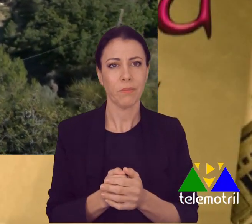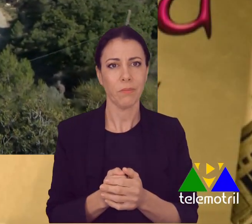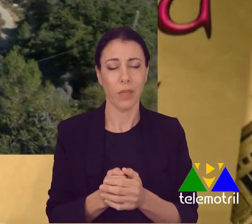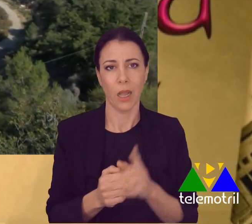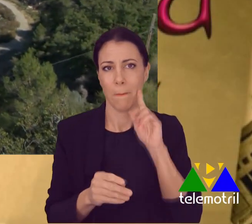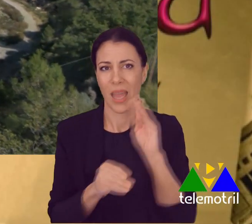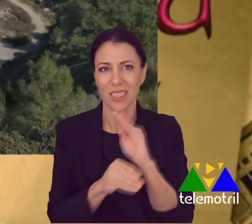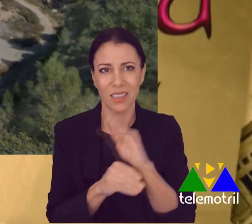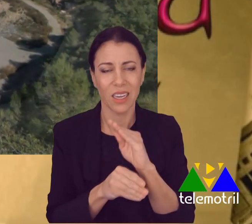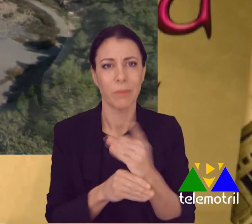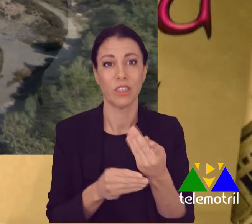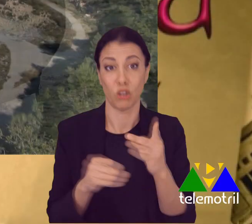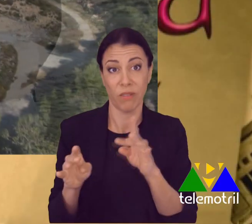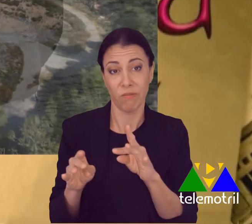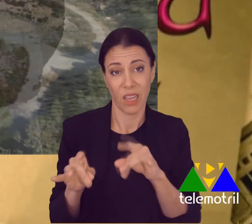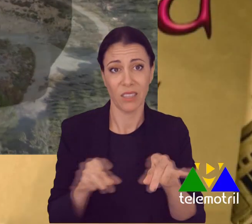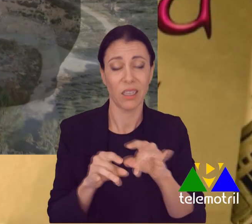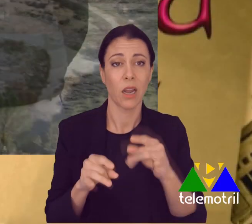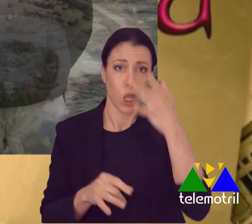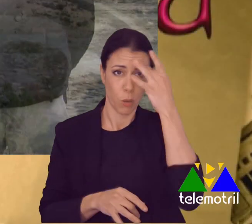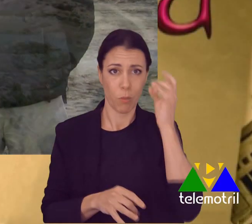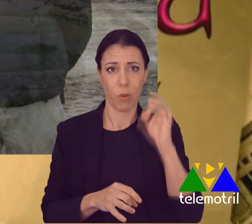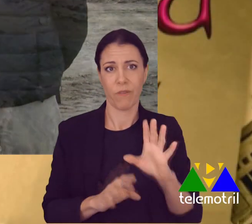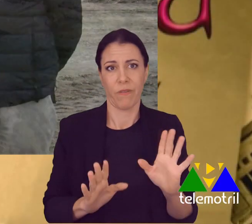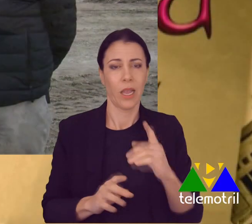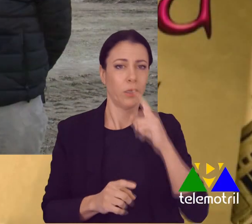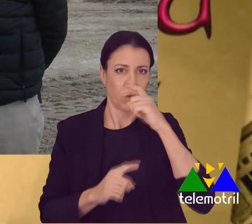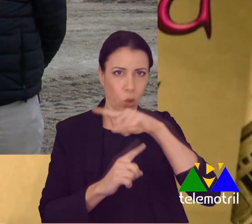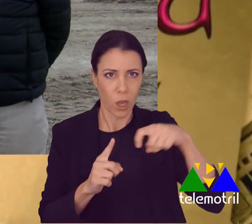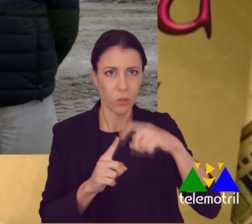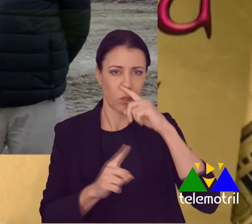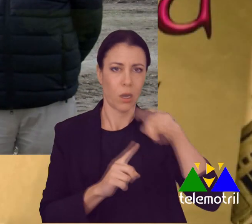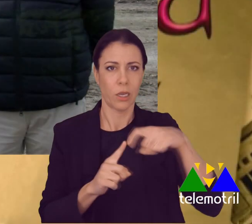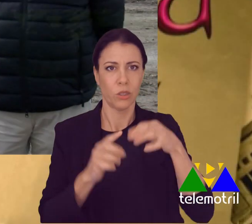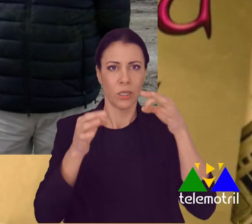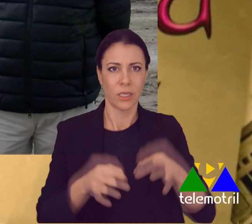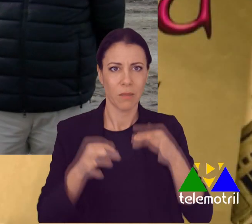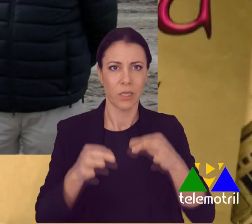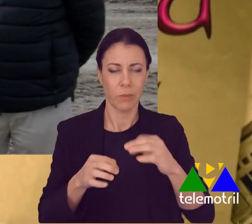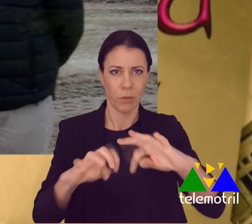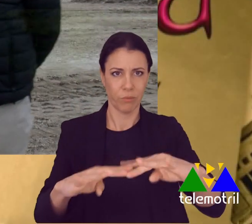el mantenimiento de las tierras, y que bueno, que por fin no tengamos que tener año tras año todo ese. De todas maneras,